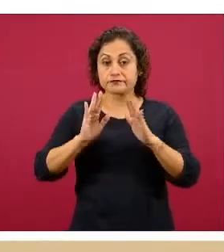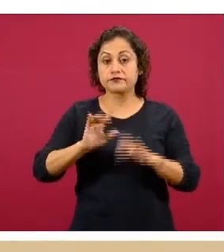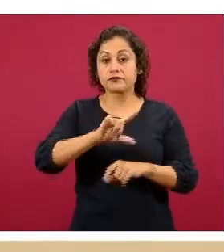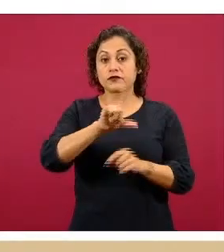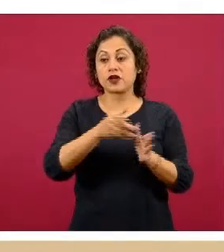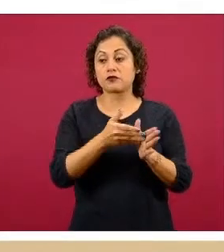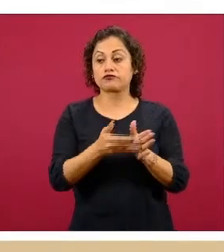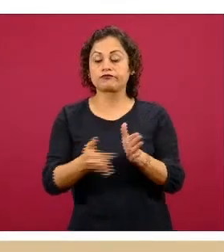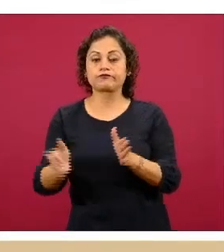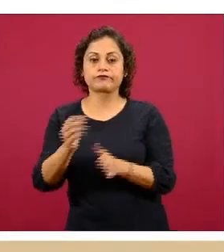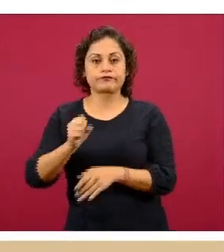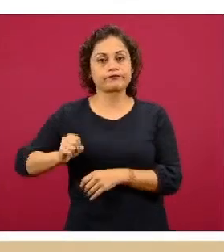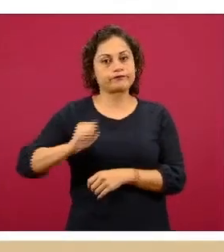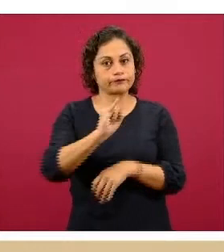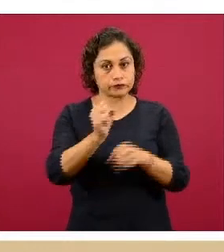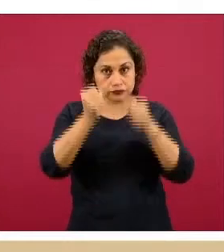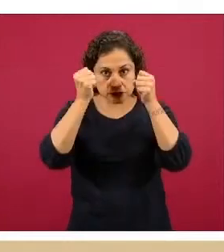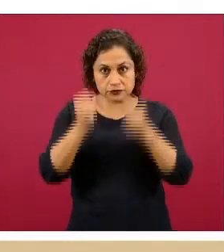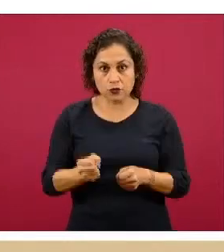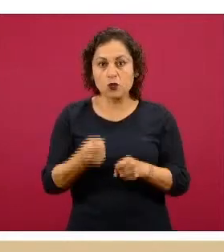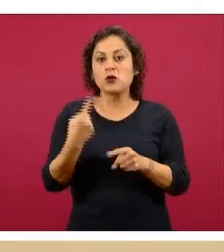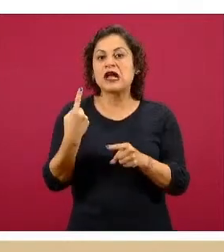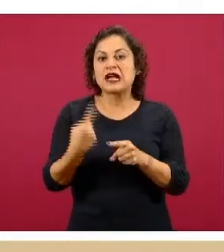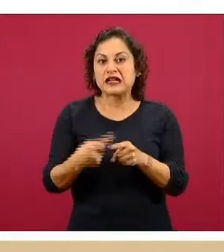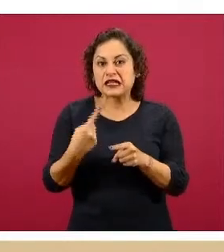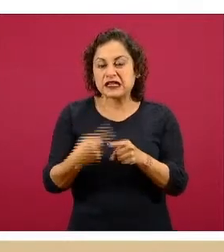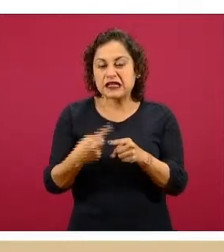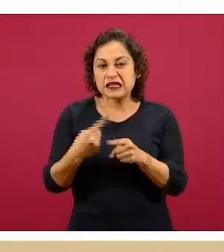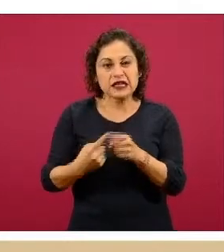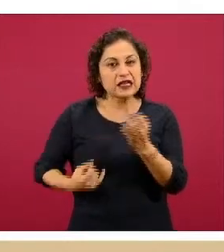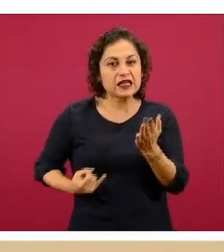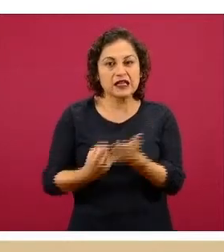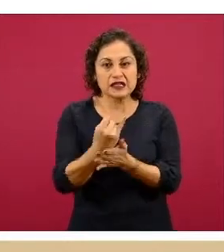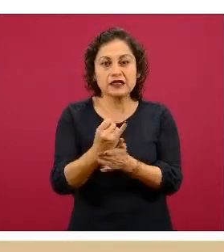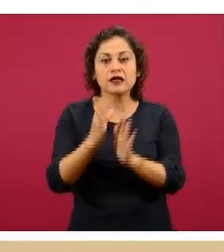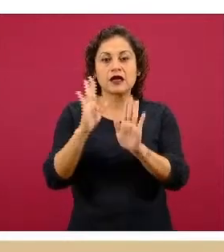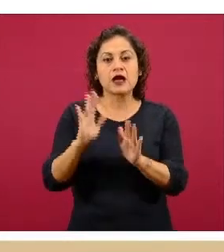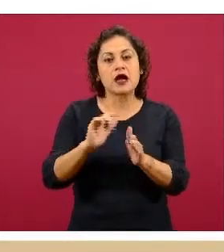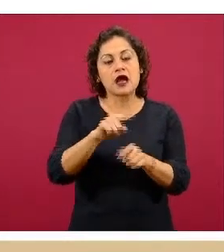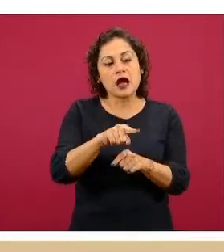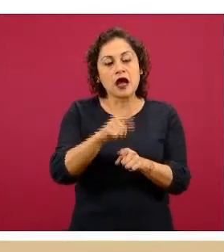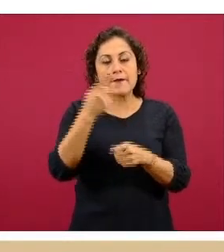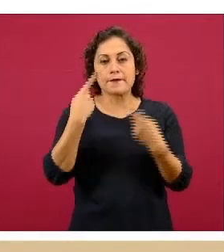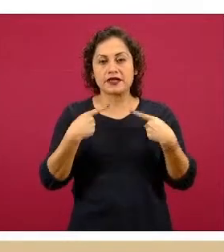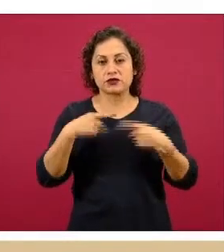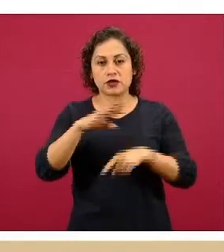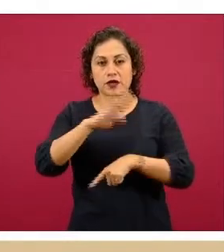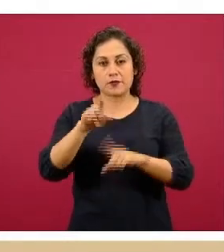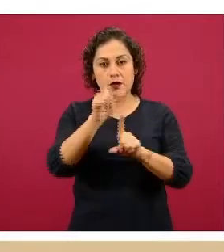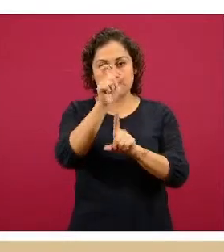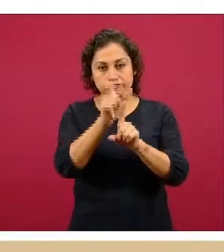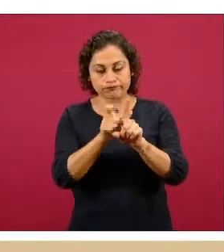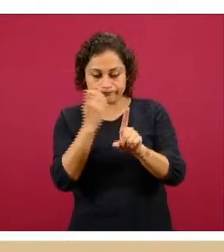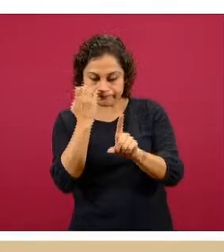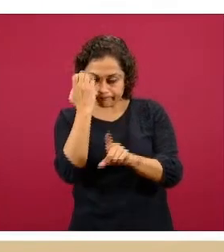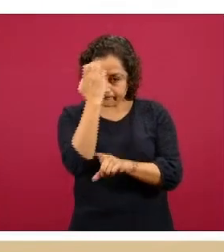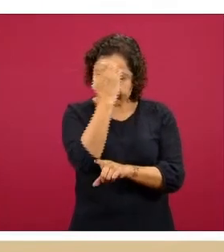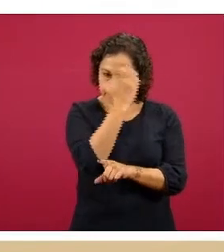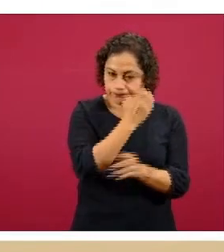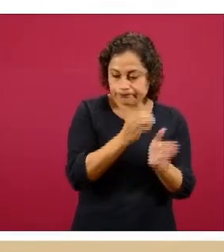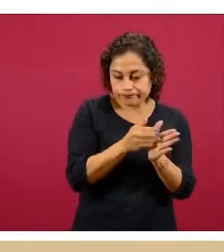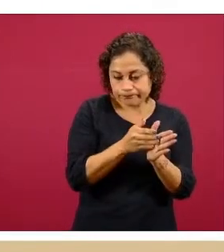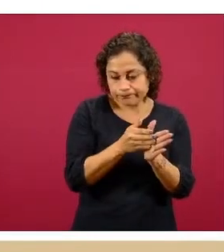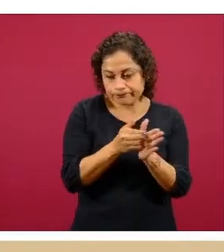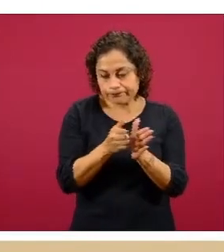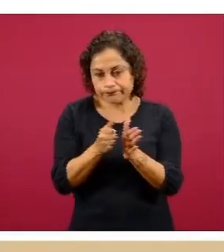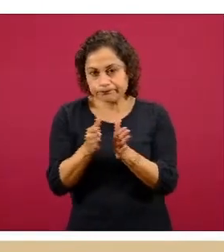esto es un proceso que va a tomar tiempo. La dictaminación de estas muertes es un proceso que avanza. También aquí es un esfuerzo